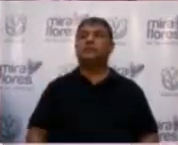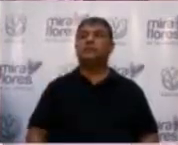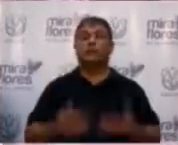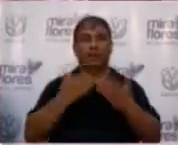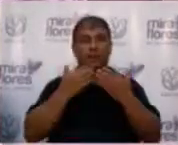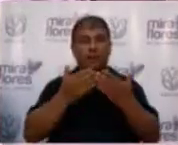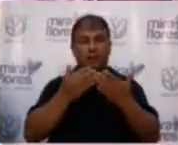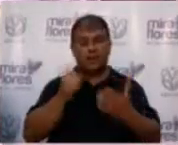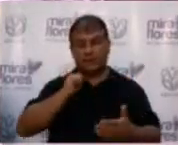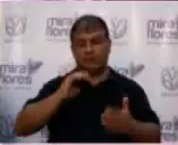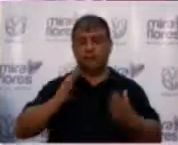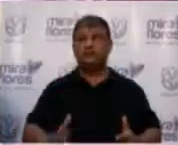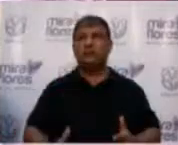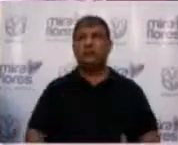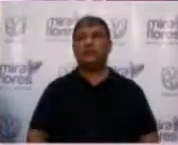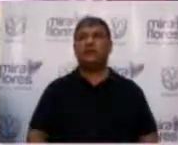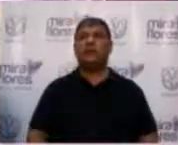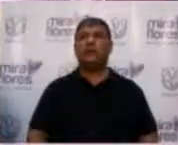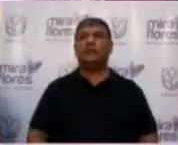Gracias, señor alcalde.